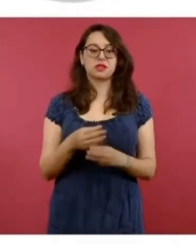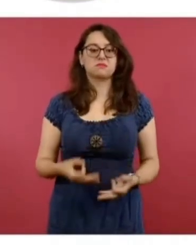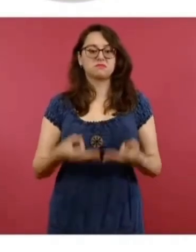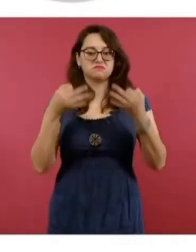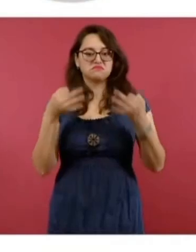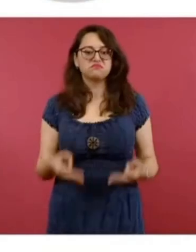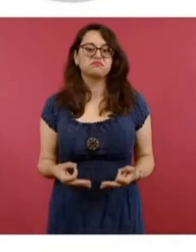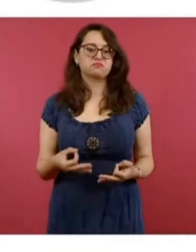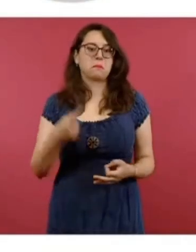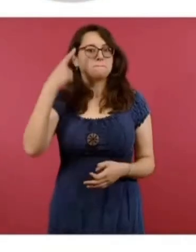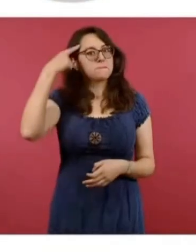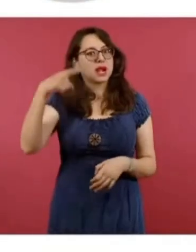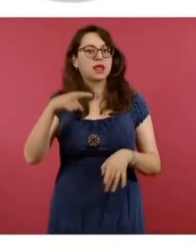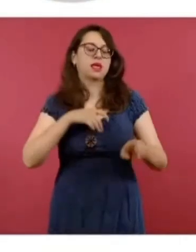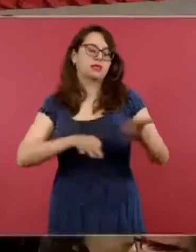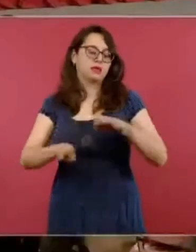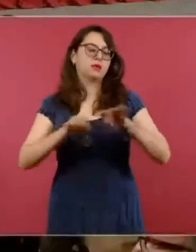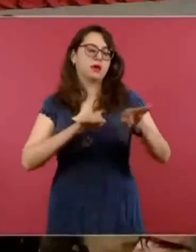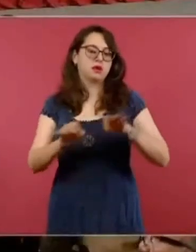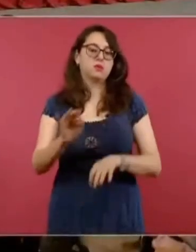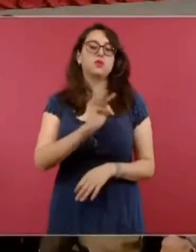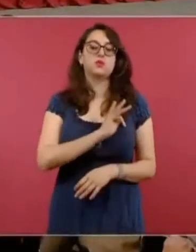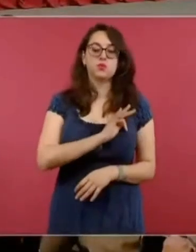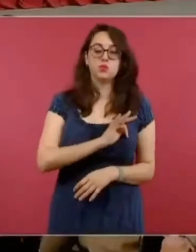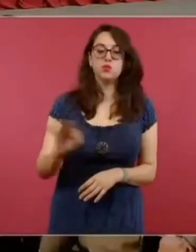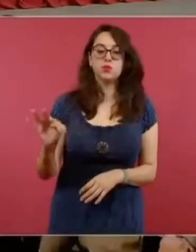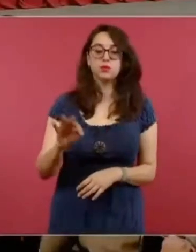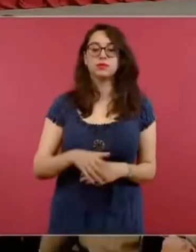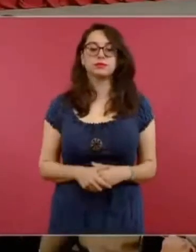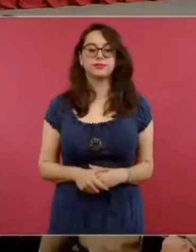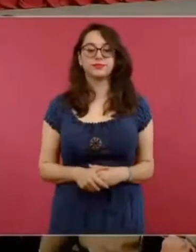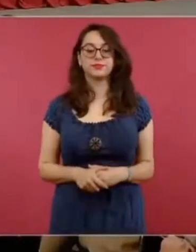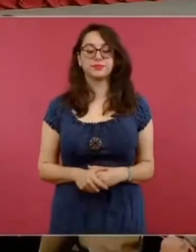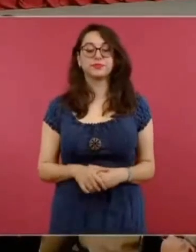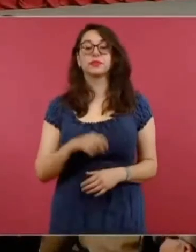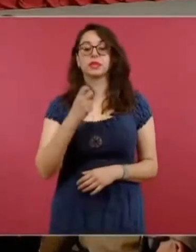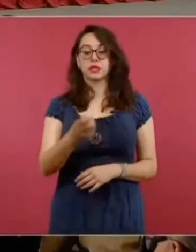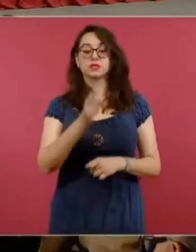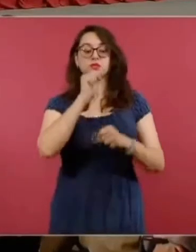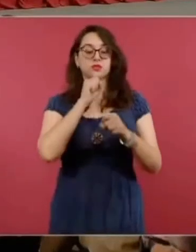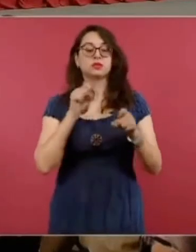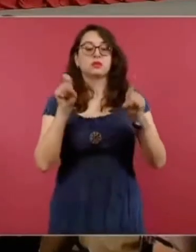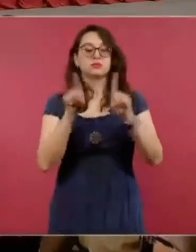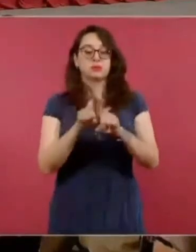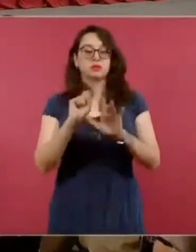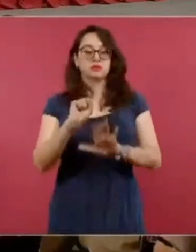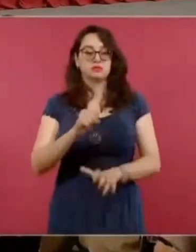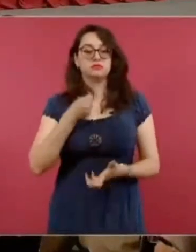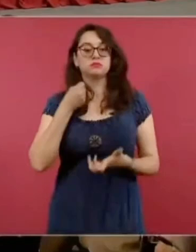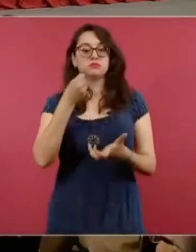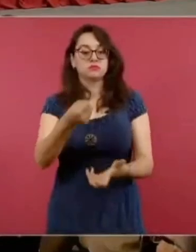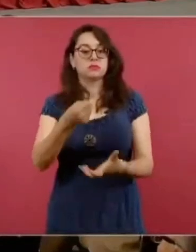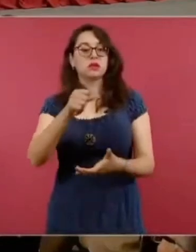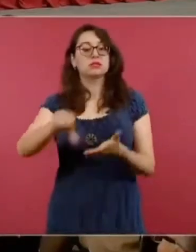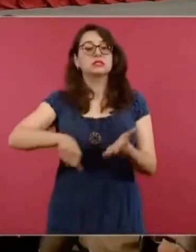que tiene que hacer. También, en ese mismo sentido, ha habido inversión en rehabilitación de centros de